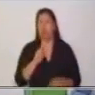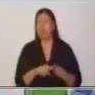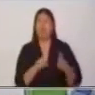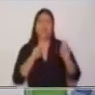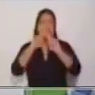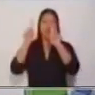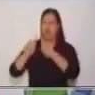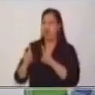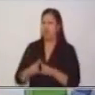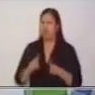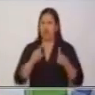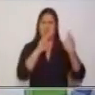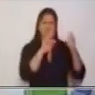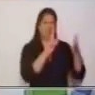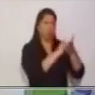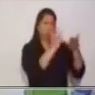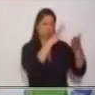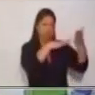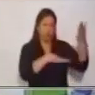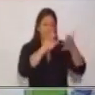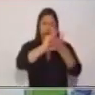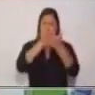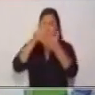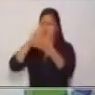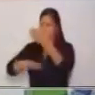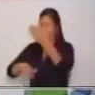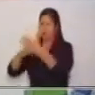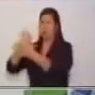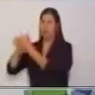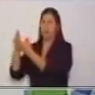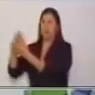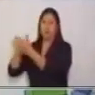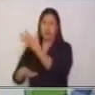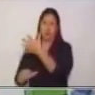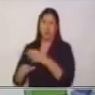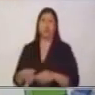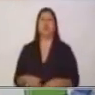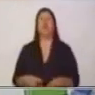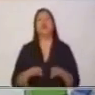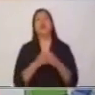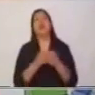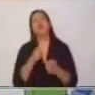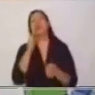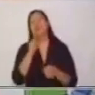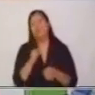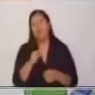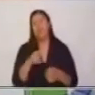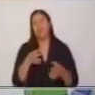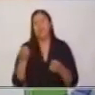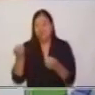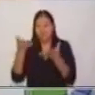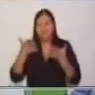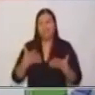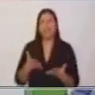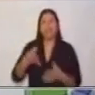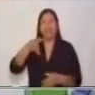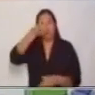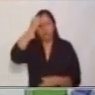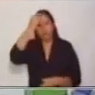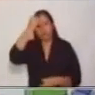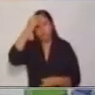un público amplio. En ese sentido, como genera conocimiento, ese